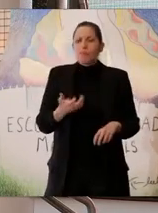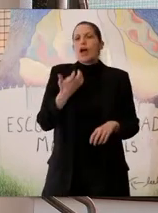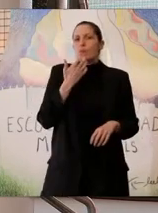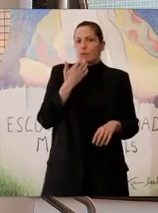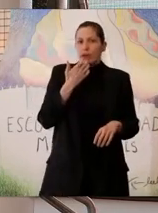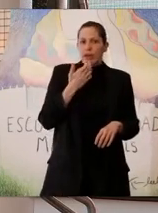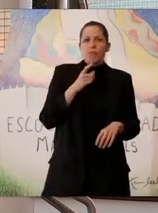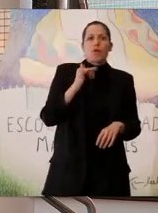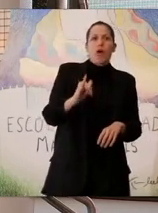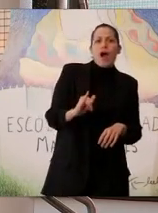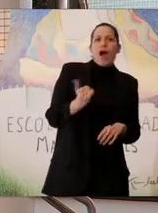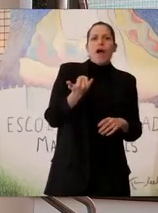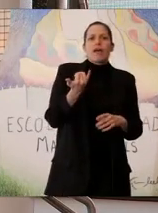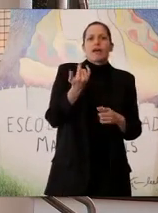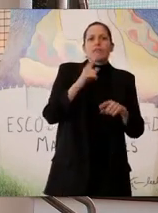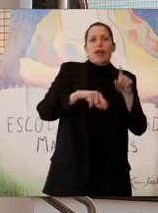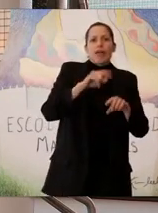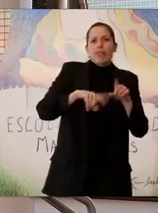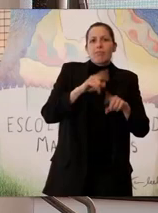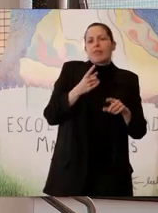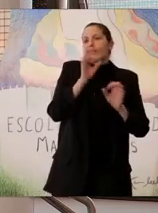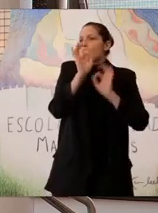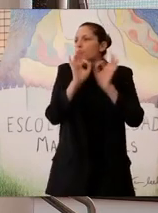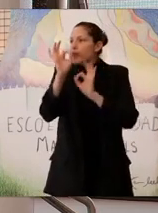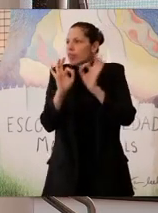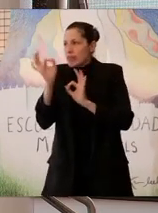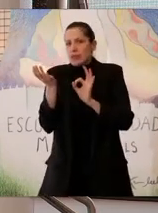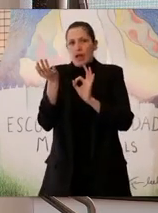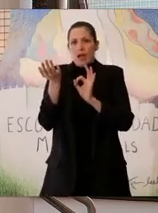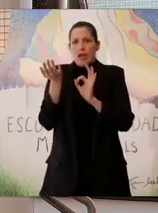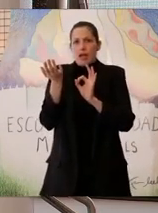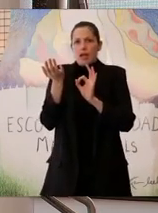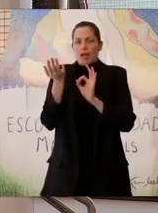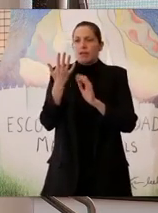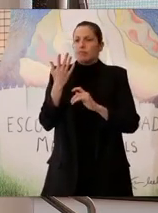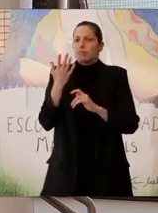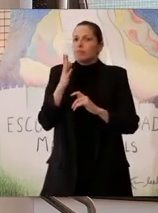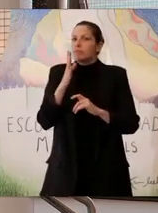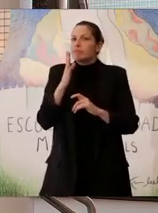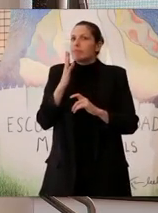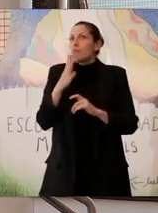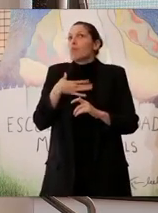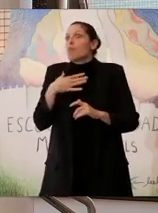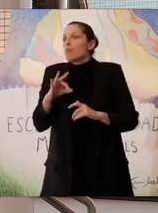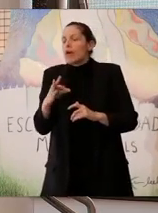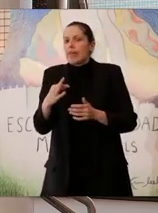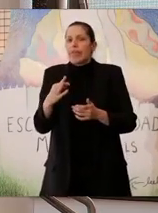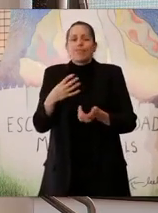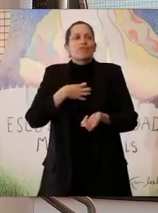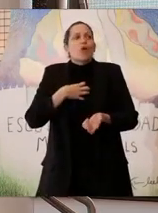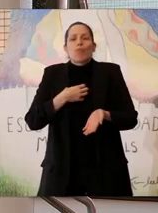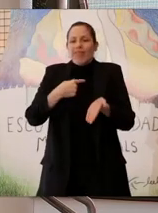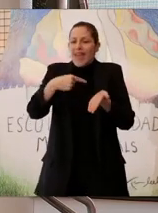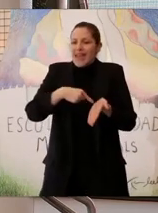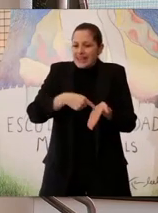nos rebajen un tanto por ciento, pues por cada hijo menor de 10 años un 10% menos, porque eso es un cuidado también. Entonces, no nos pueden exigir